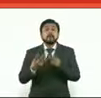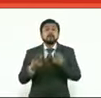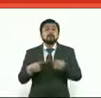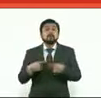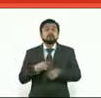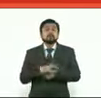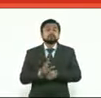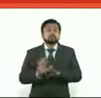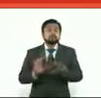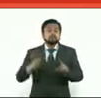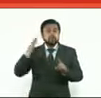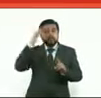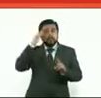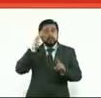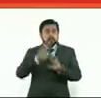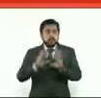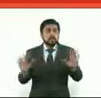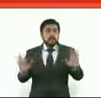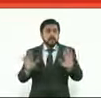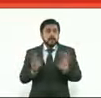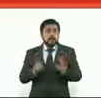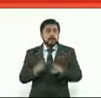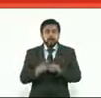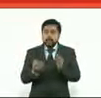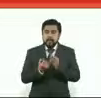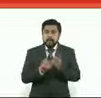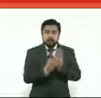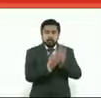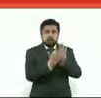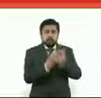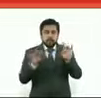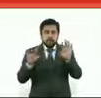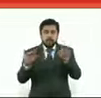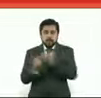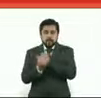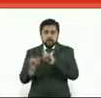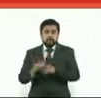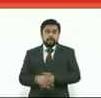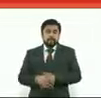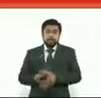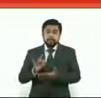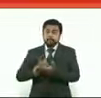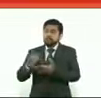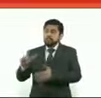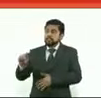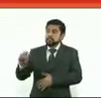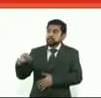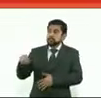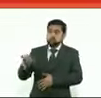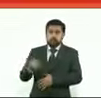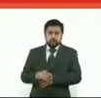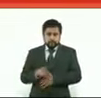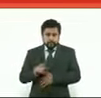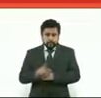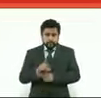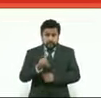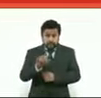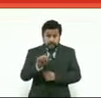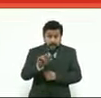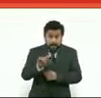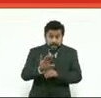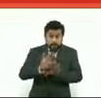en la rama varonil y también quien comanda en la rama femenil. Muchas gracias, Toño. Darío ya alcanzó a